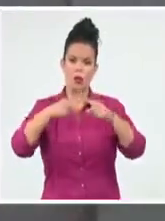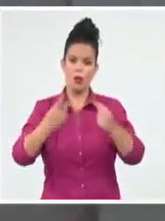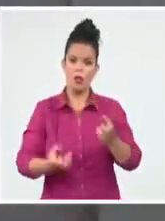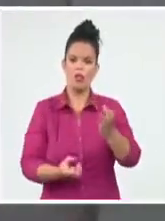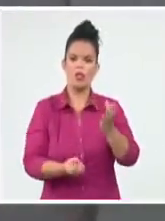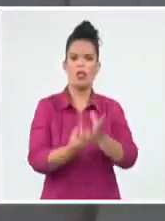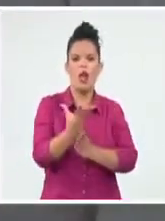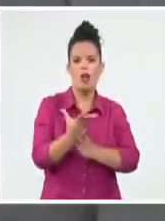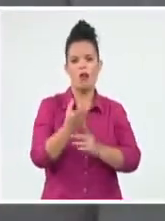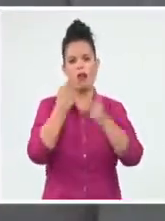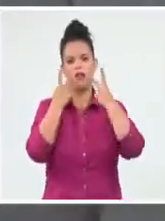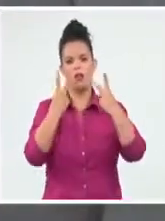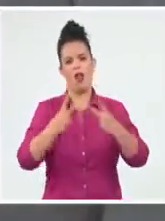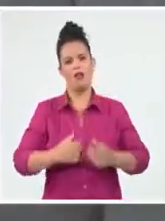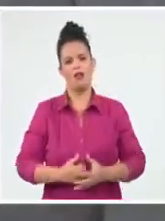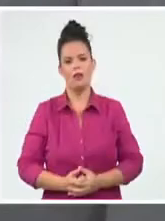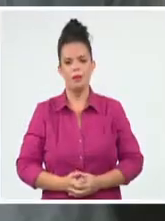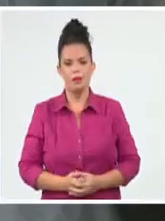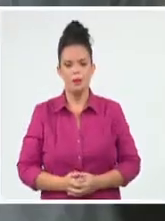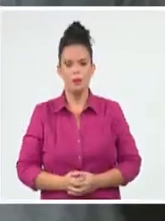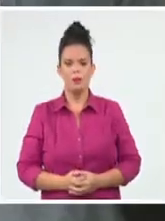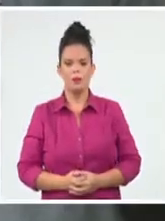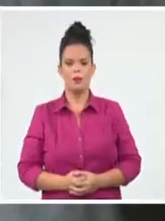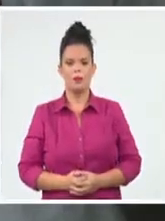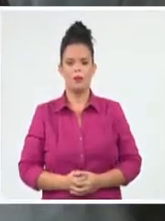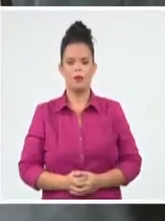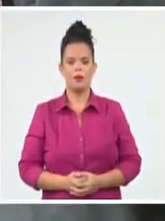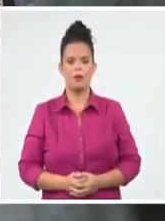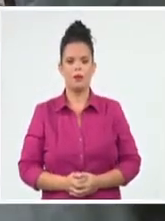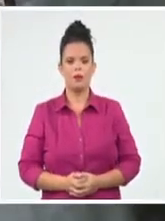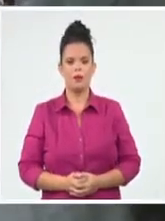a salvar vidas. Leonardo Ferrer Llopis, Sistema Informativo de la Televisión Cubana.